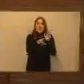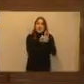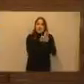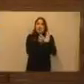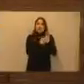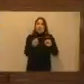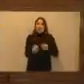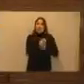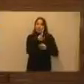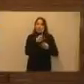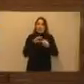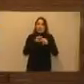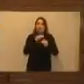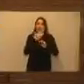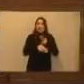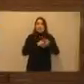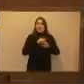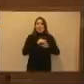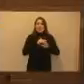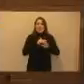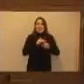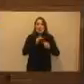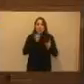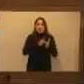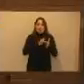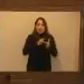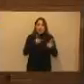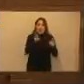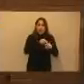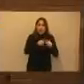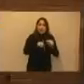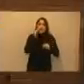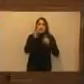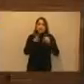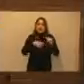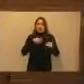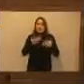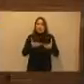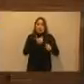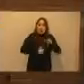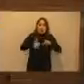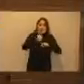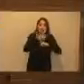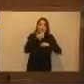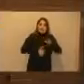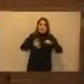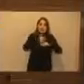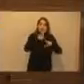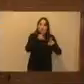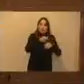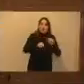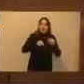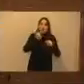12, sobre las limitaciones al ejercicio de actividades con posterior al cese. Los altos cargos con posterioridad al cese en el cargo para cuyo ejercicio hayan sido nombrados,